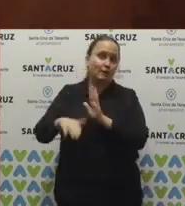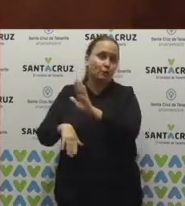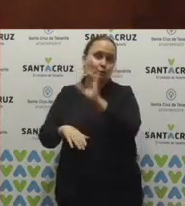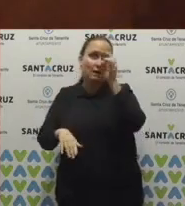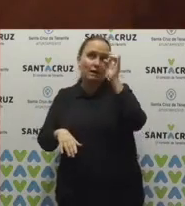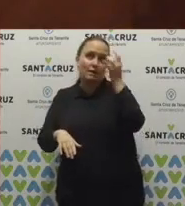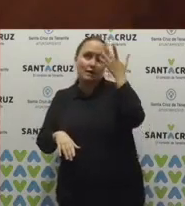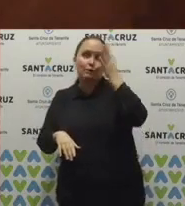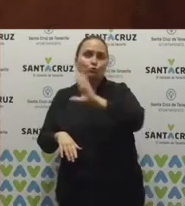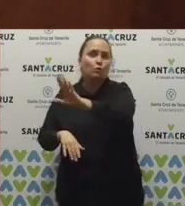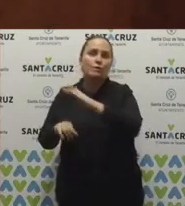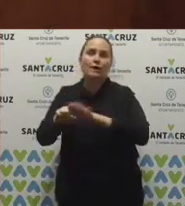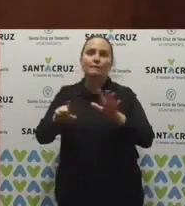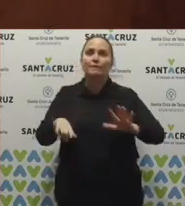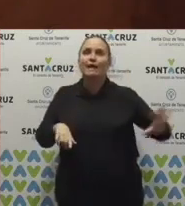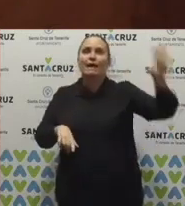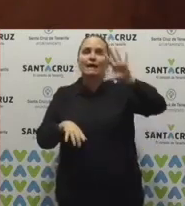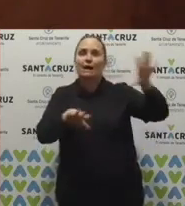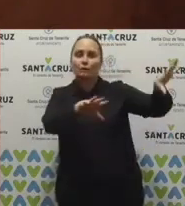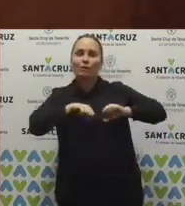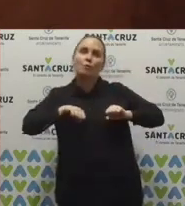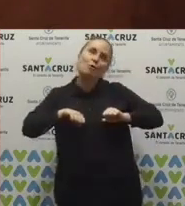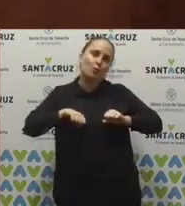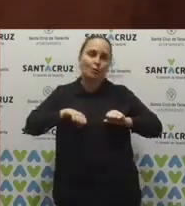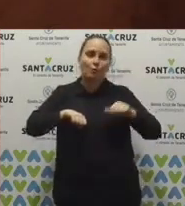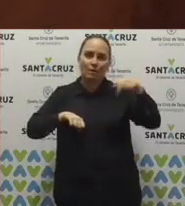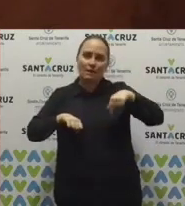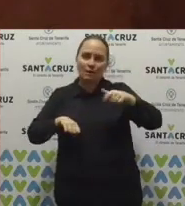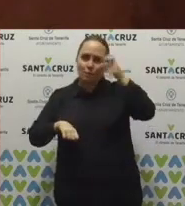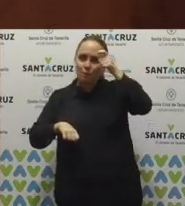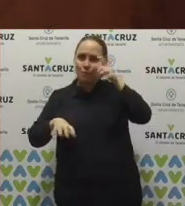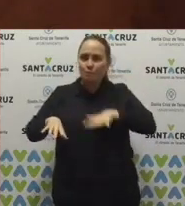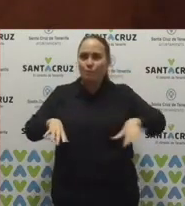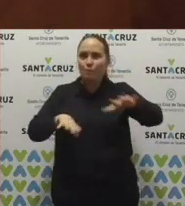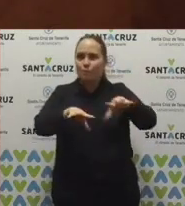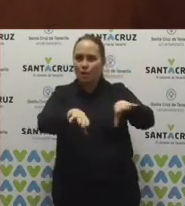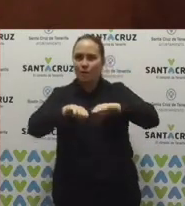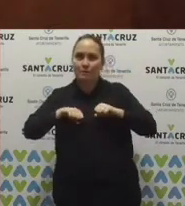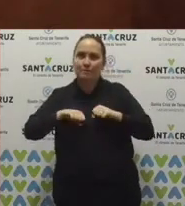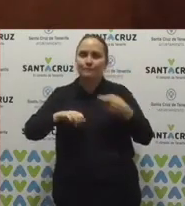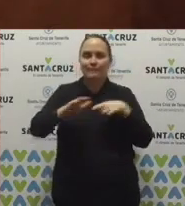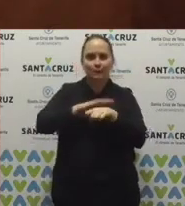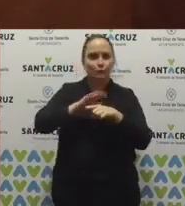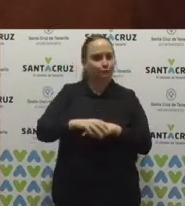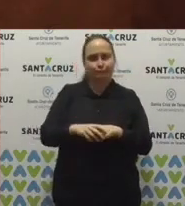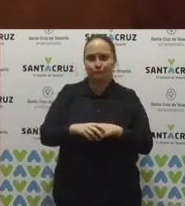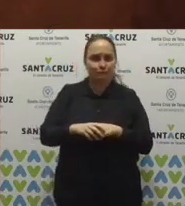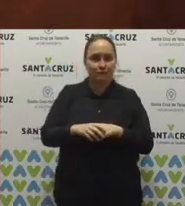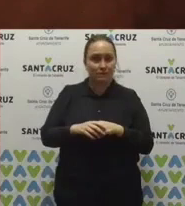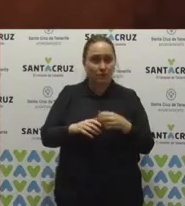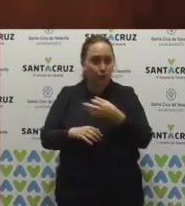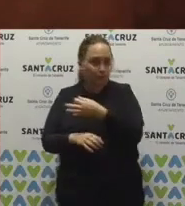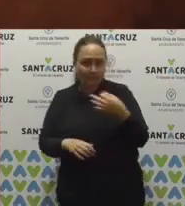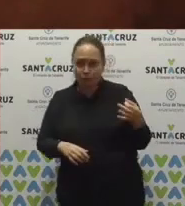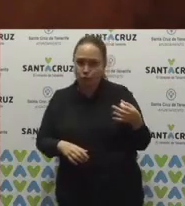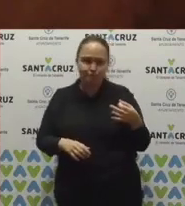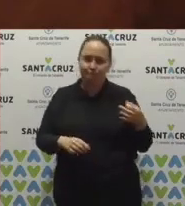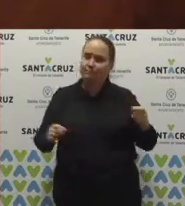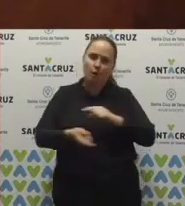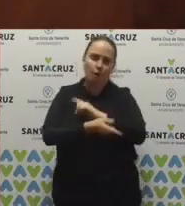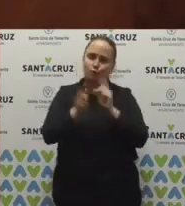palabra sino de municipalizar la gestión sea la correcta sino al contrario ejercer el control